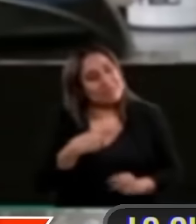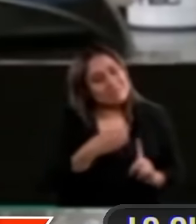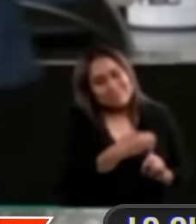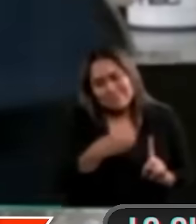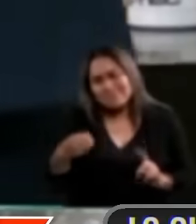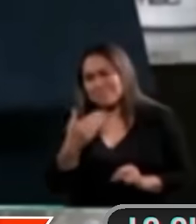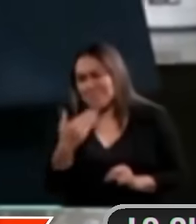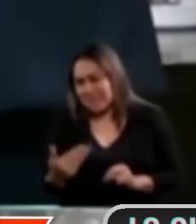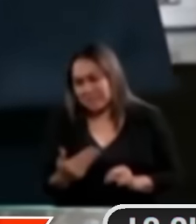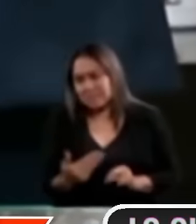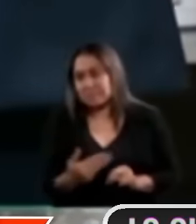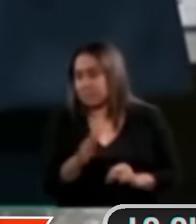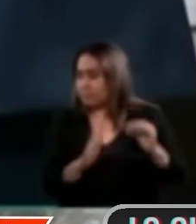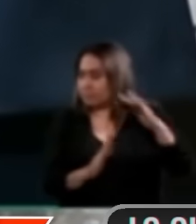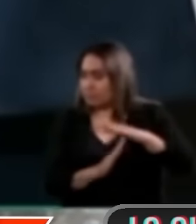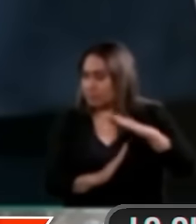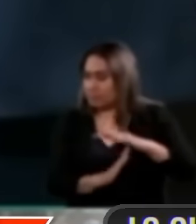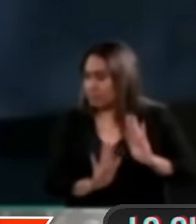pleno. Un momento.